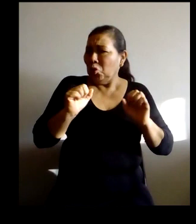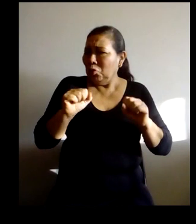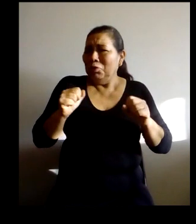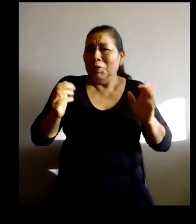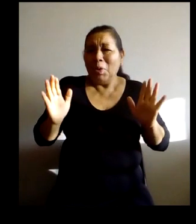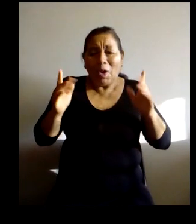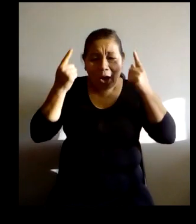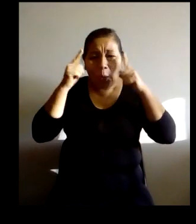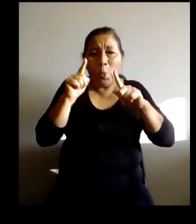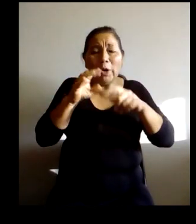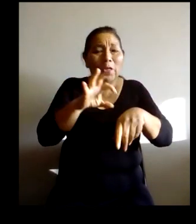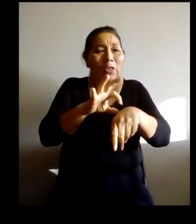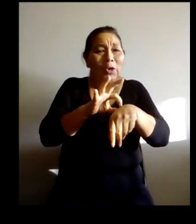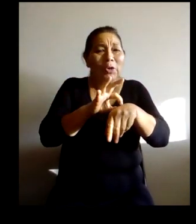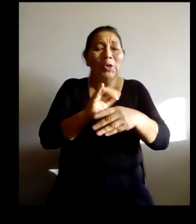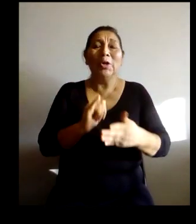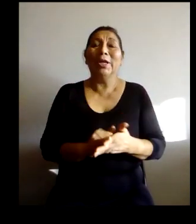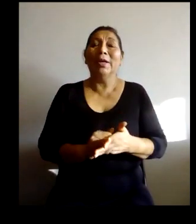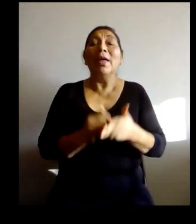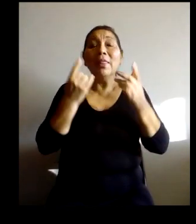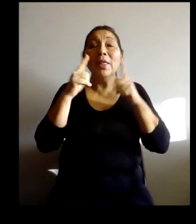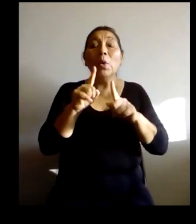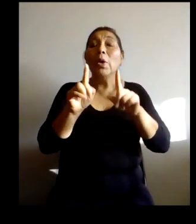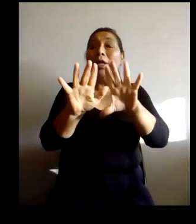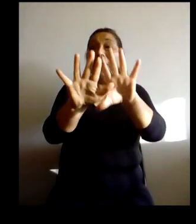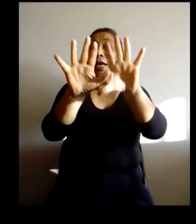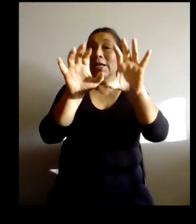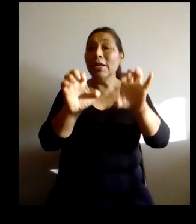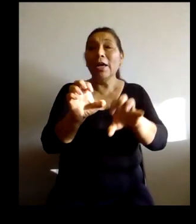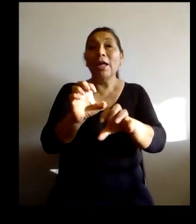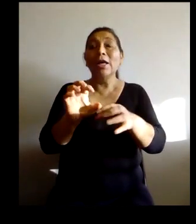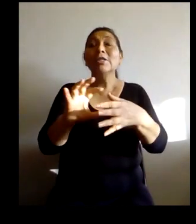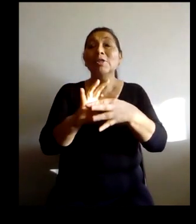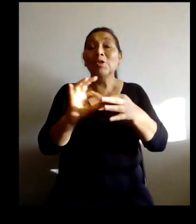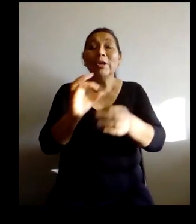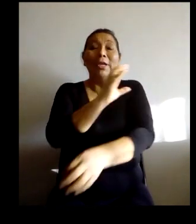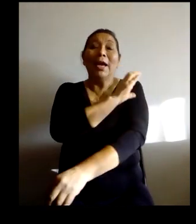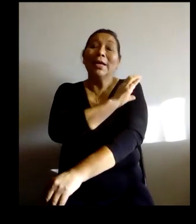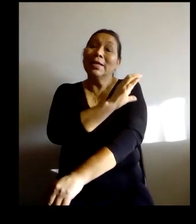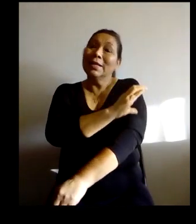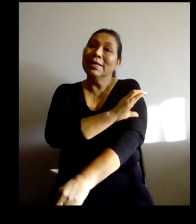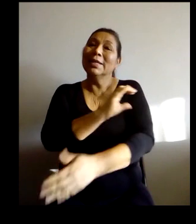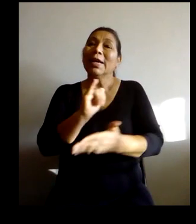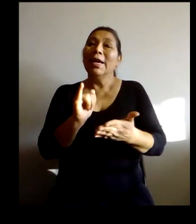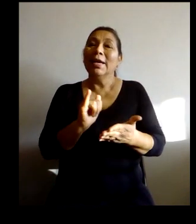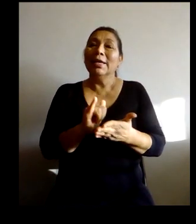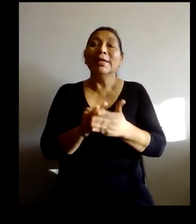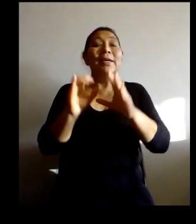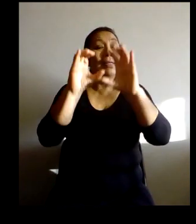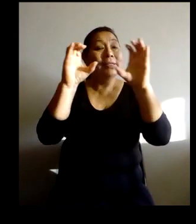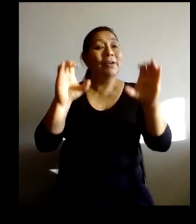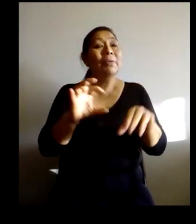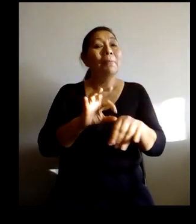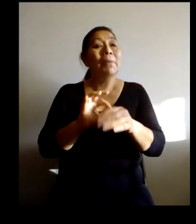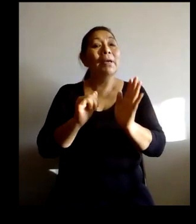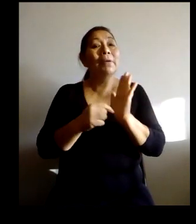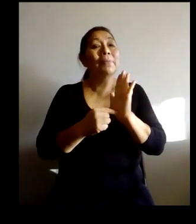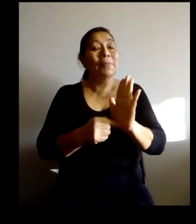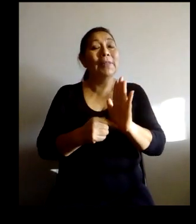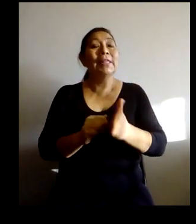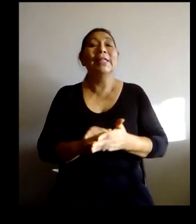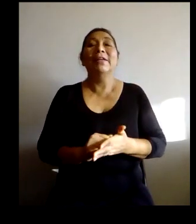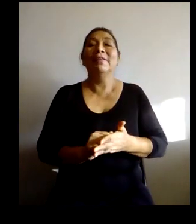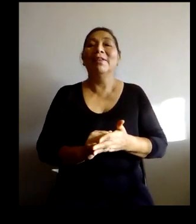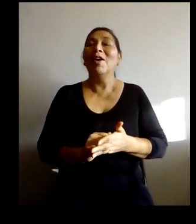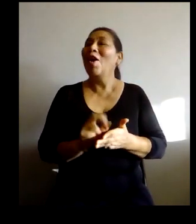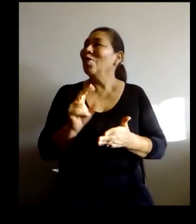nosotros, la posición, de acuerdo a las fichas médicas ocupacionales, de acuerdo a la evaluación de la historia clínica, es que el certificado médico que ha